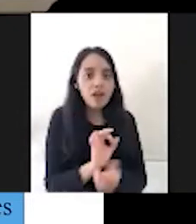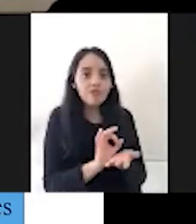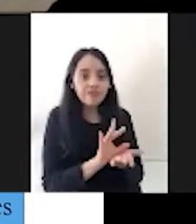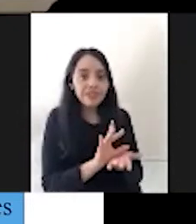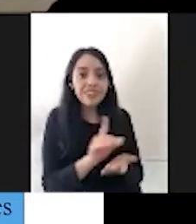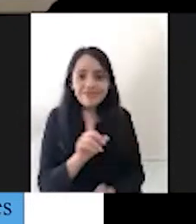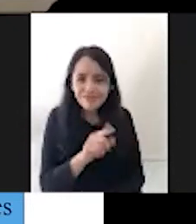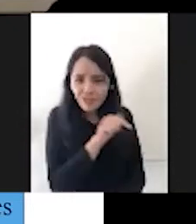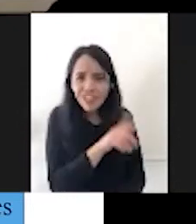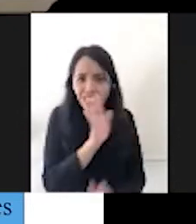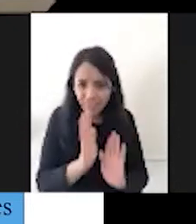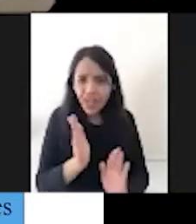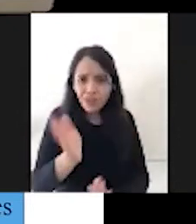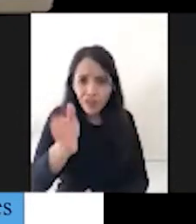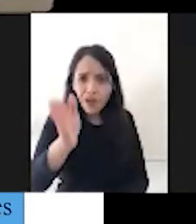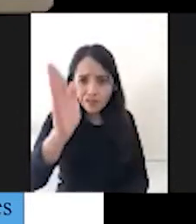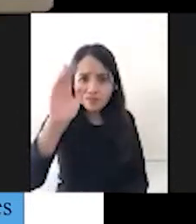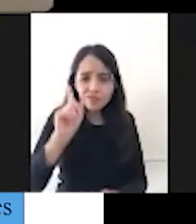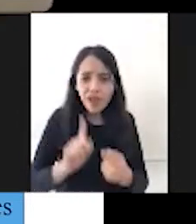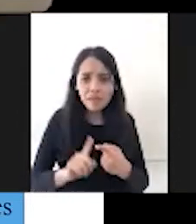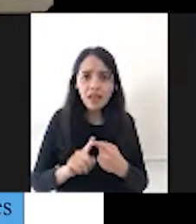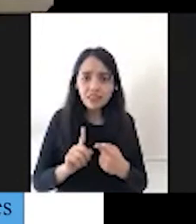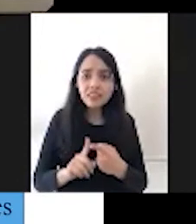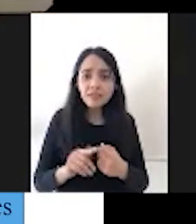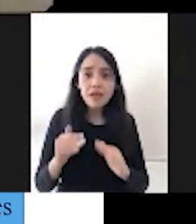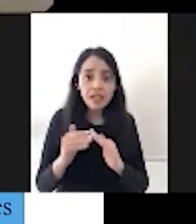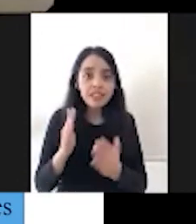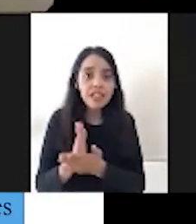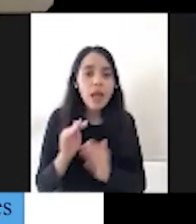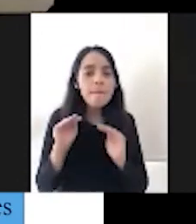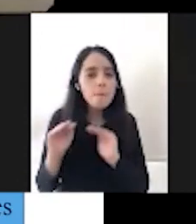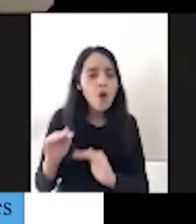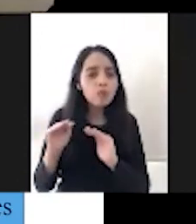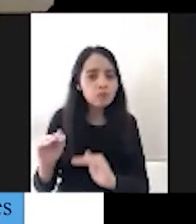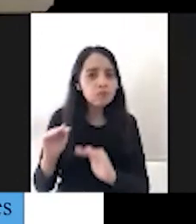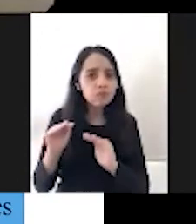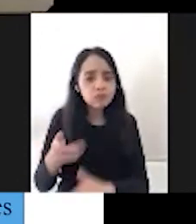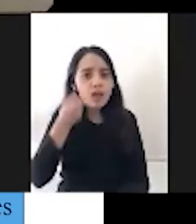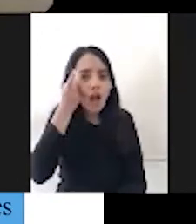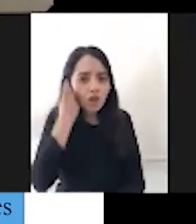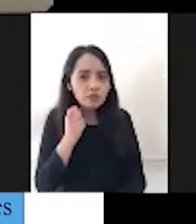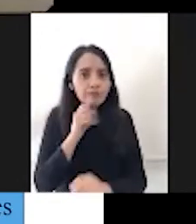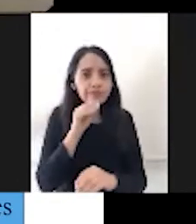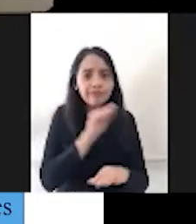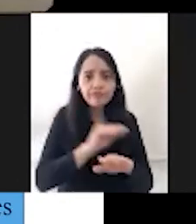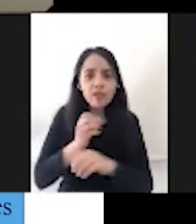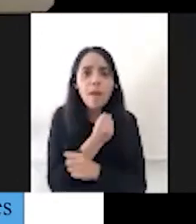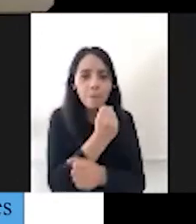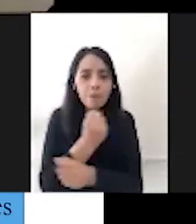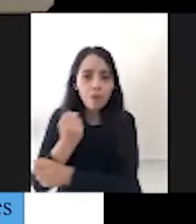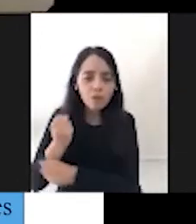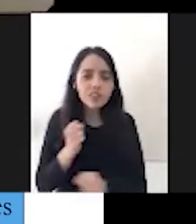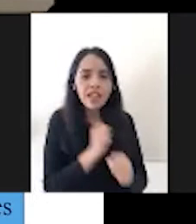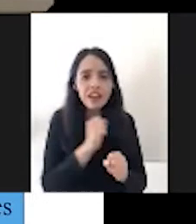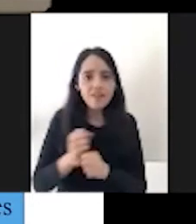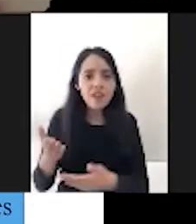dentro de las escuelas apoyando, concientizando, colaborando, trabajando en conjunto, de manera colaborativa,